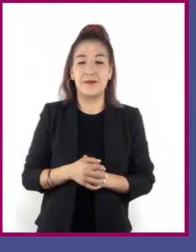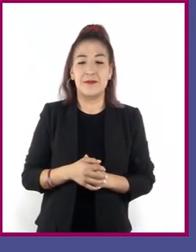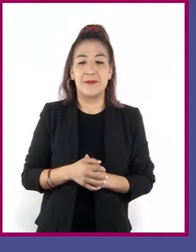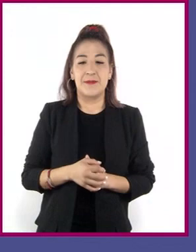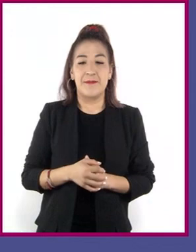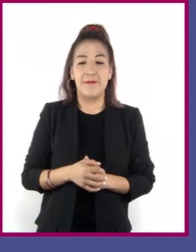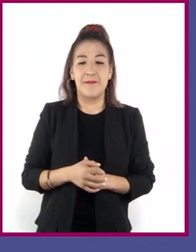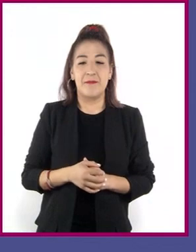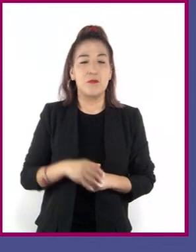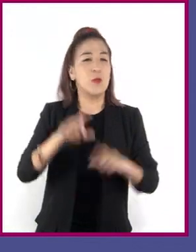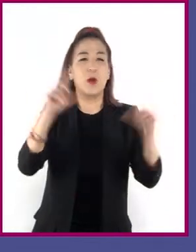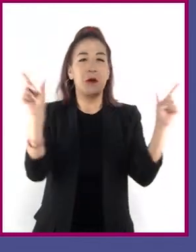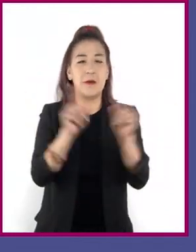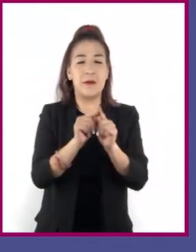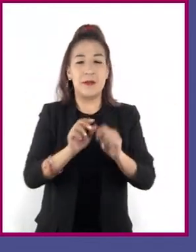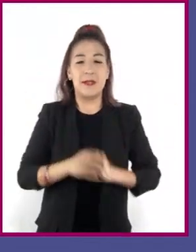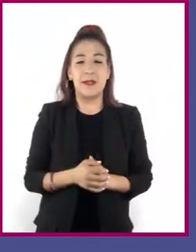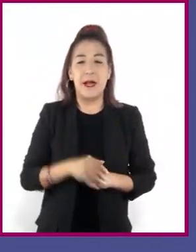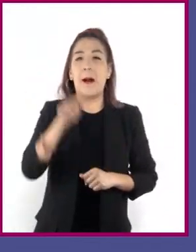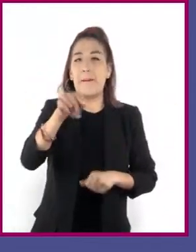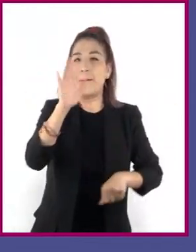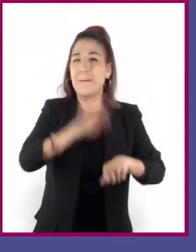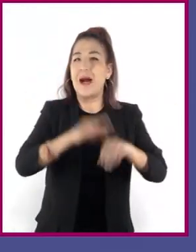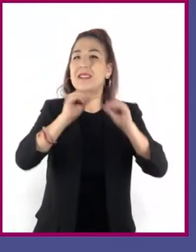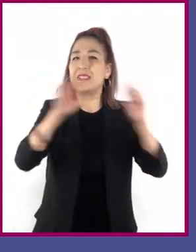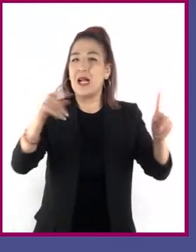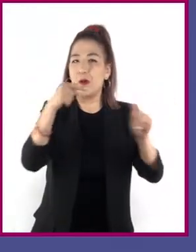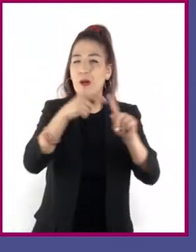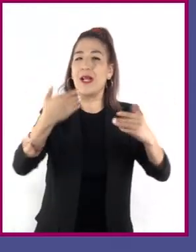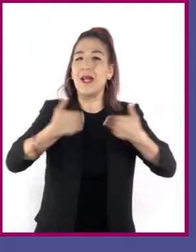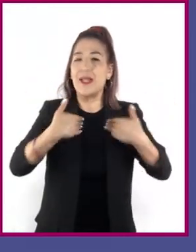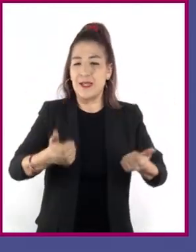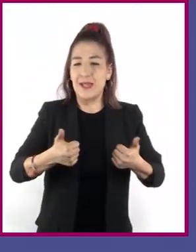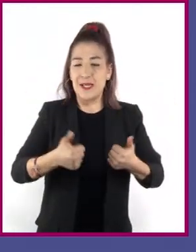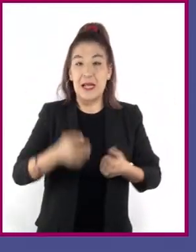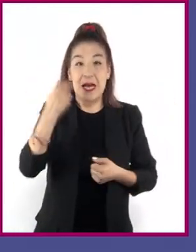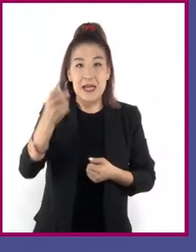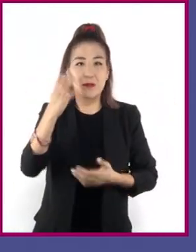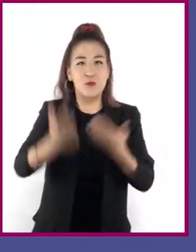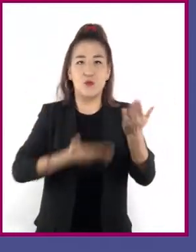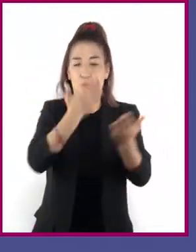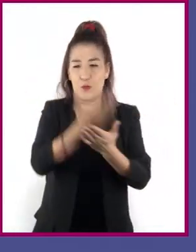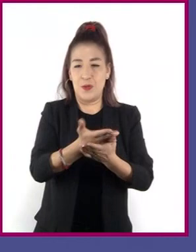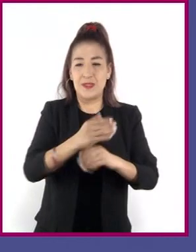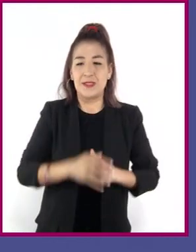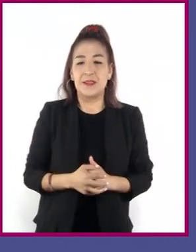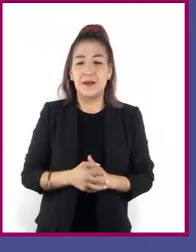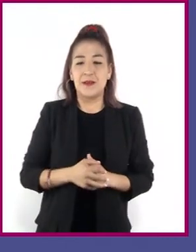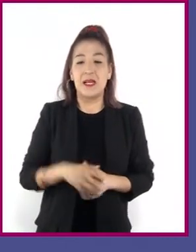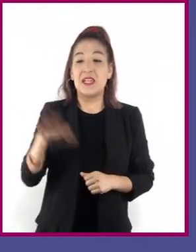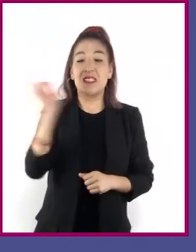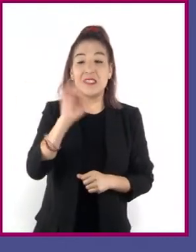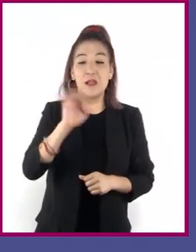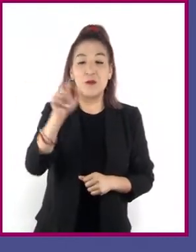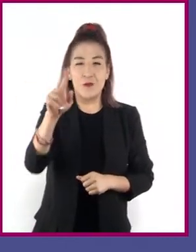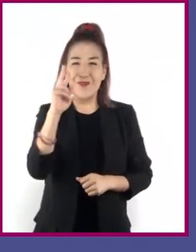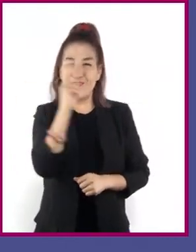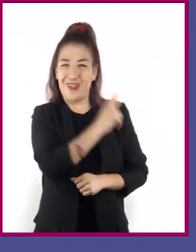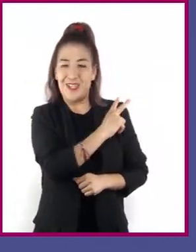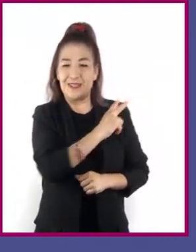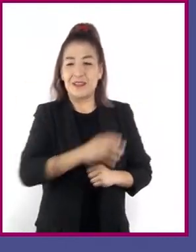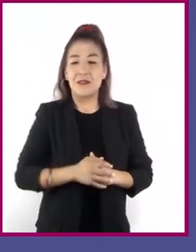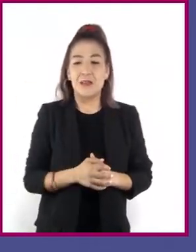pues esto es más clara más concisa pero bueno esta es la propuesta al final de cuentas si se dan en el cíber